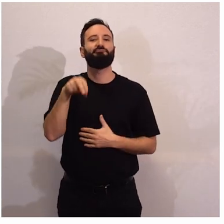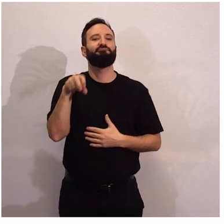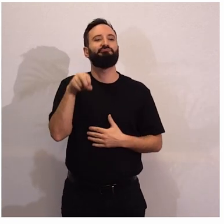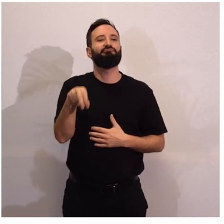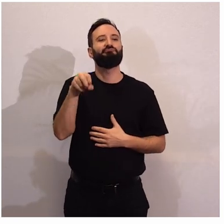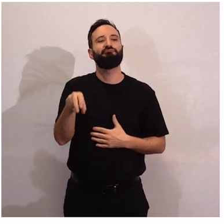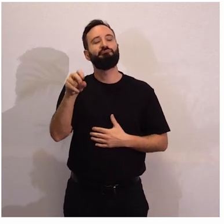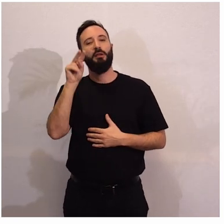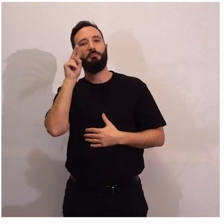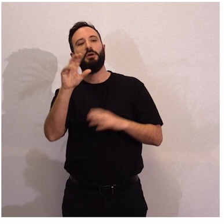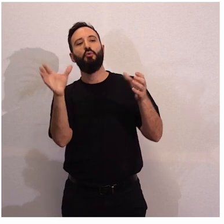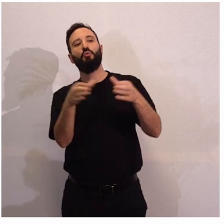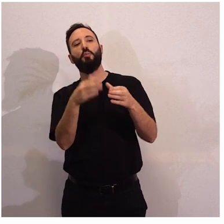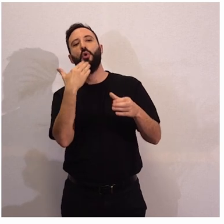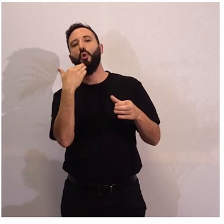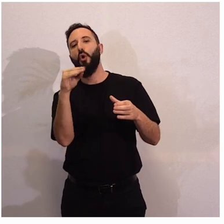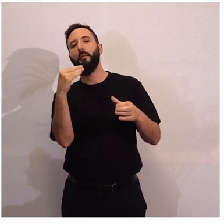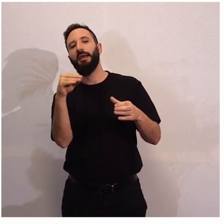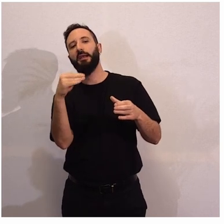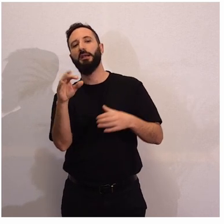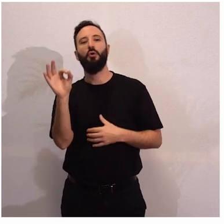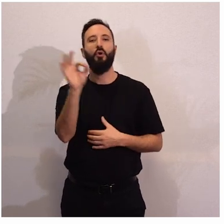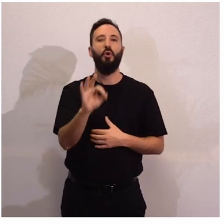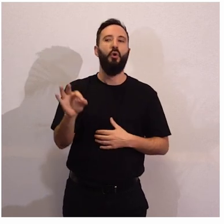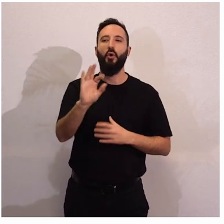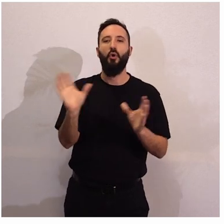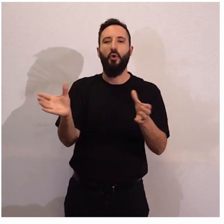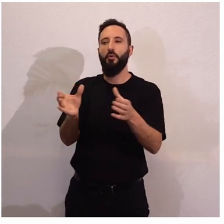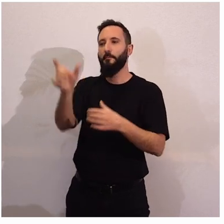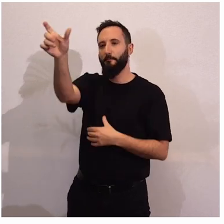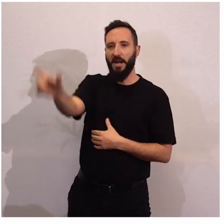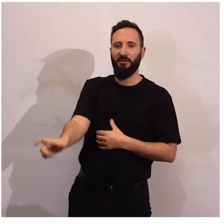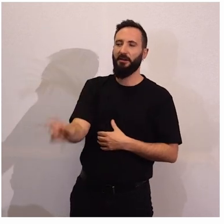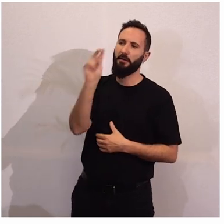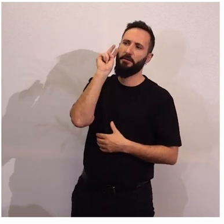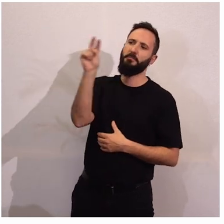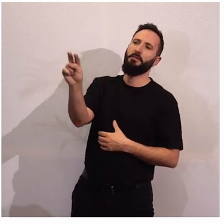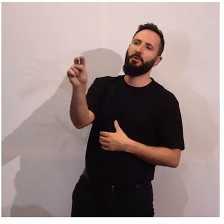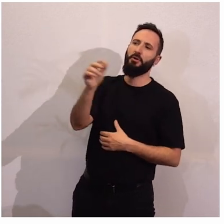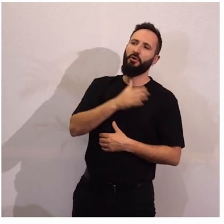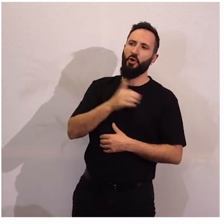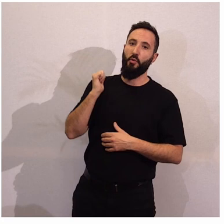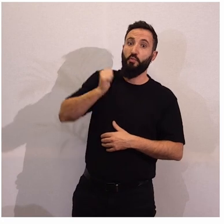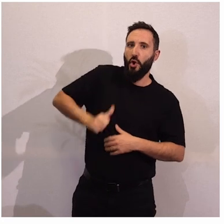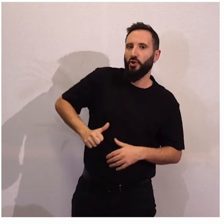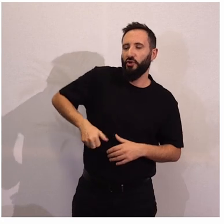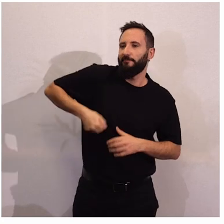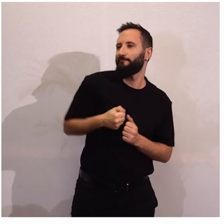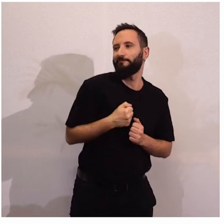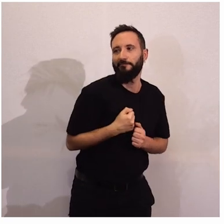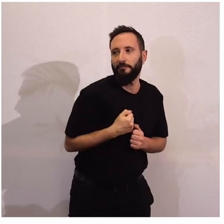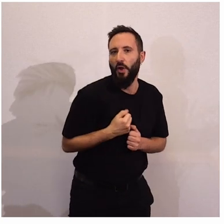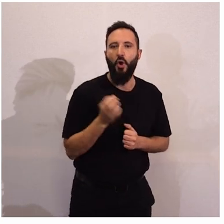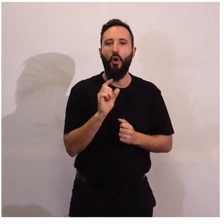un grupo de jóvenes o un grupo de, no sé, o una persona y nos agarramos el bolso o nos